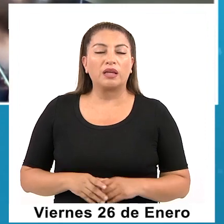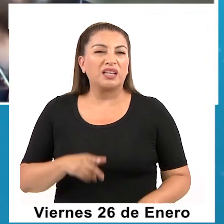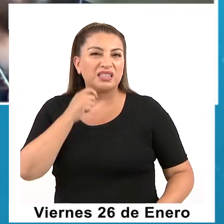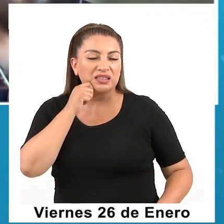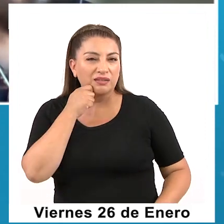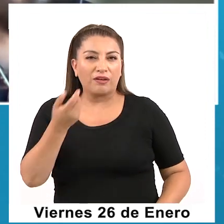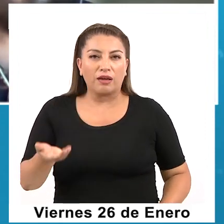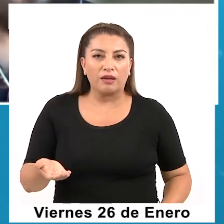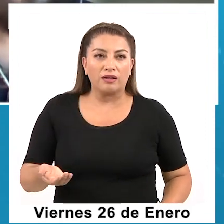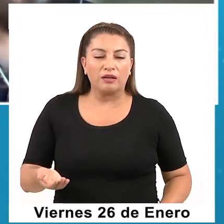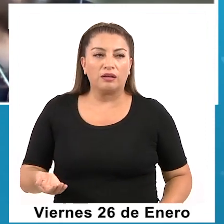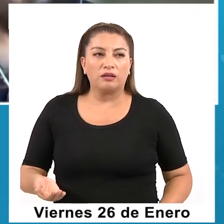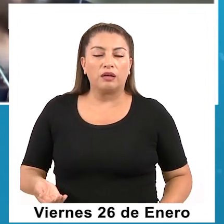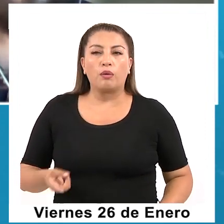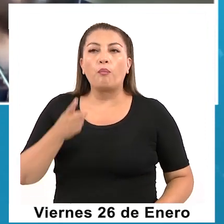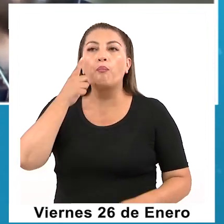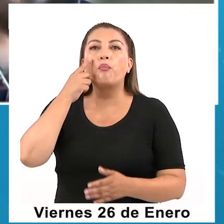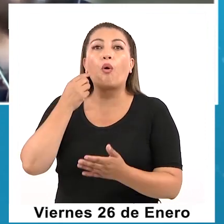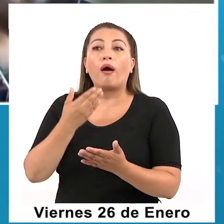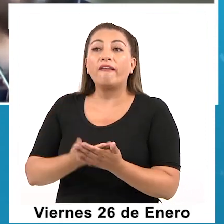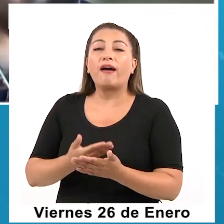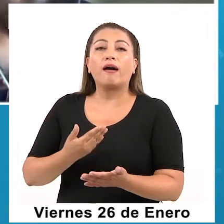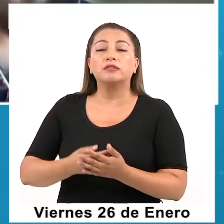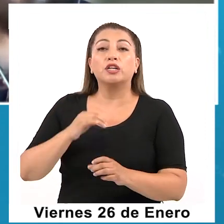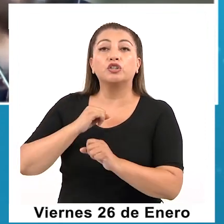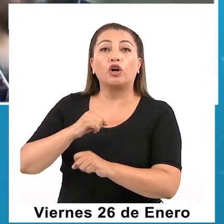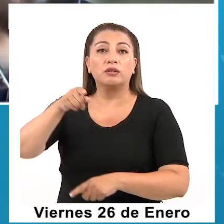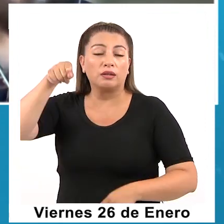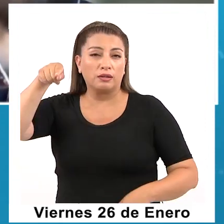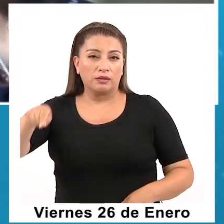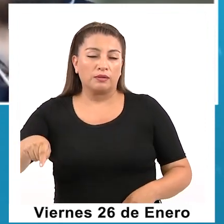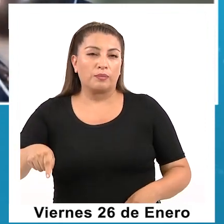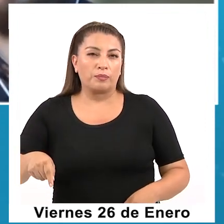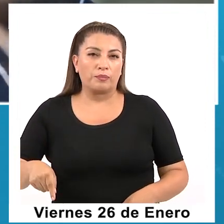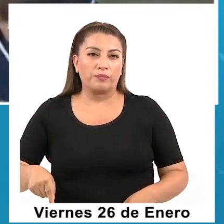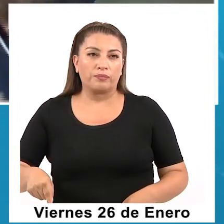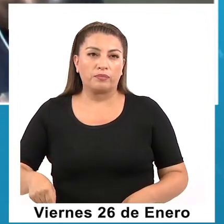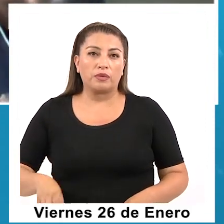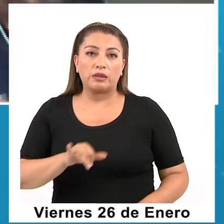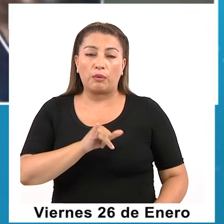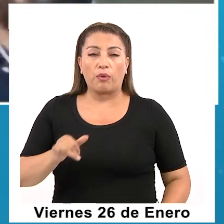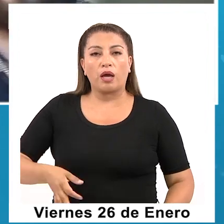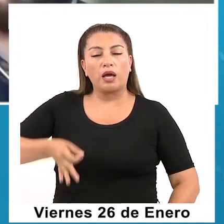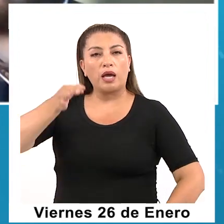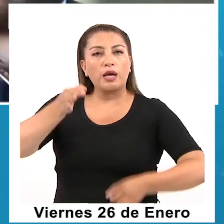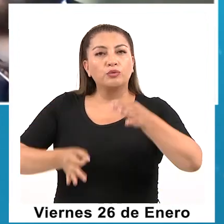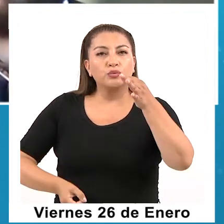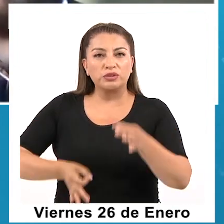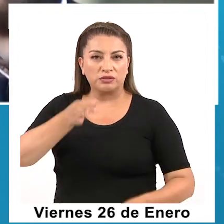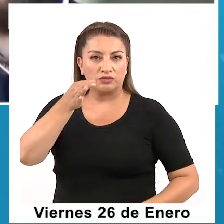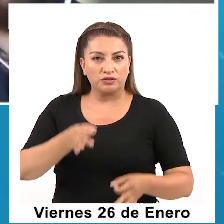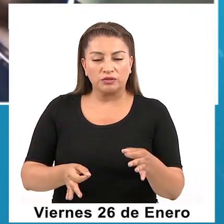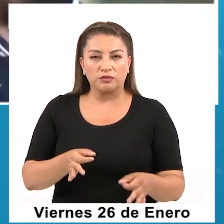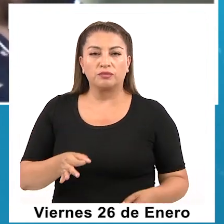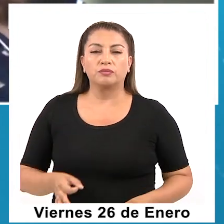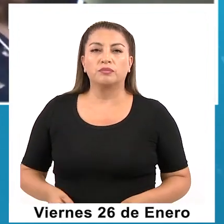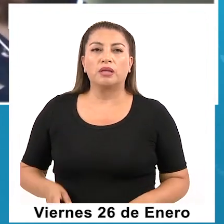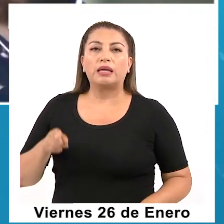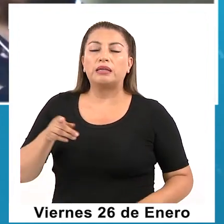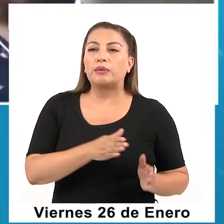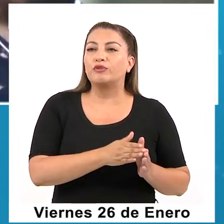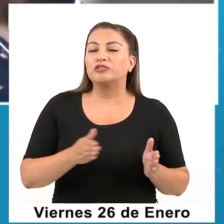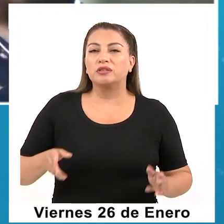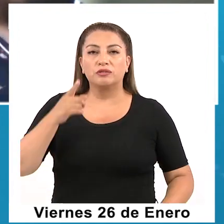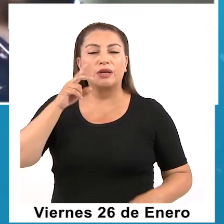significa en el fondo los medios de prueba, buscar los medios de prueba, rendir los medios de prueba en el ya, juicio. Por lo tanto, este